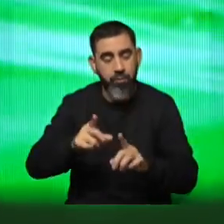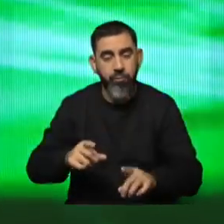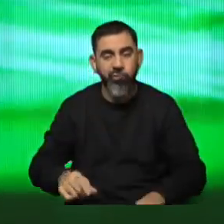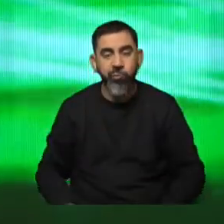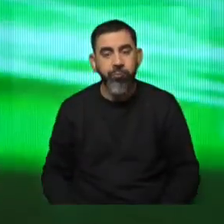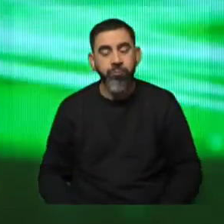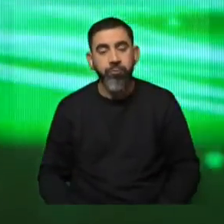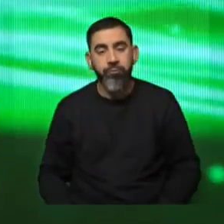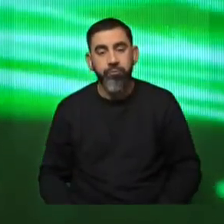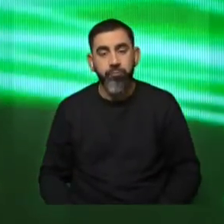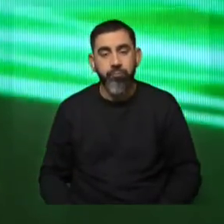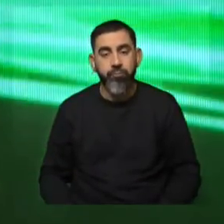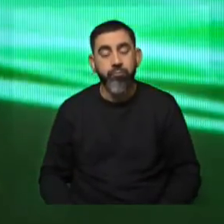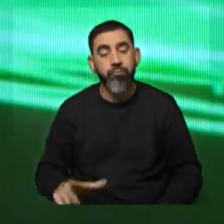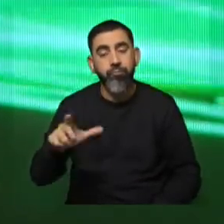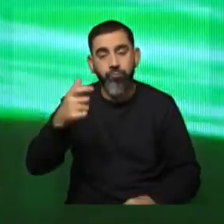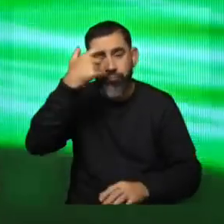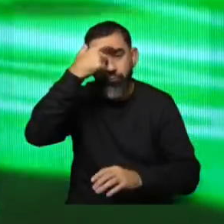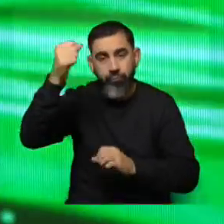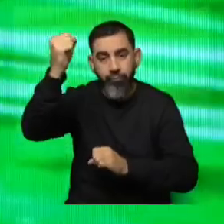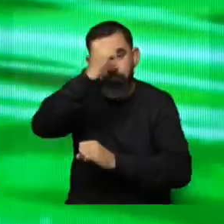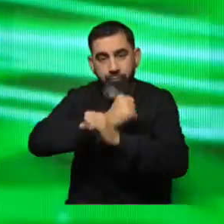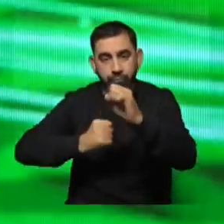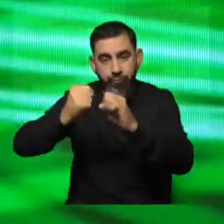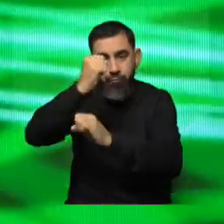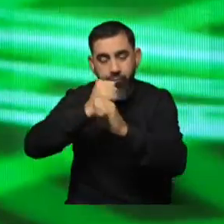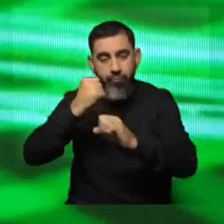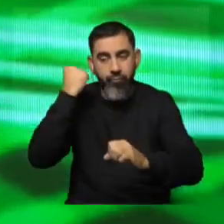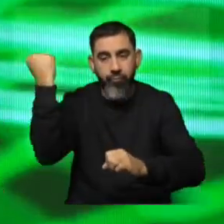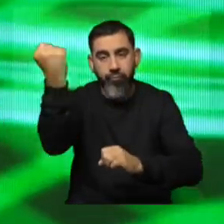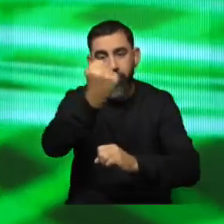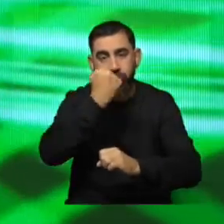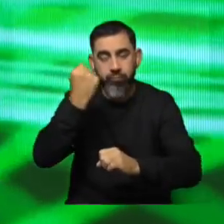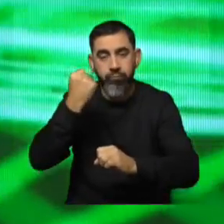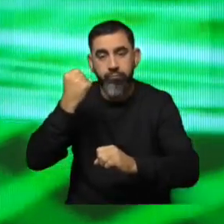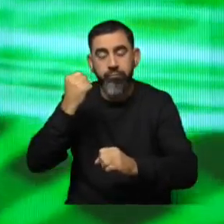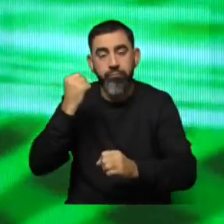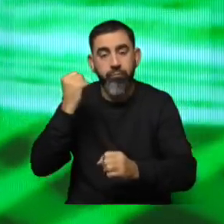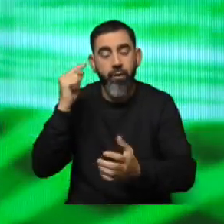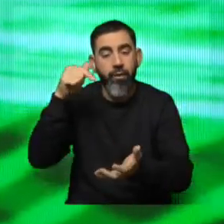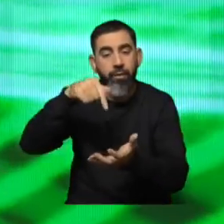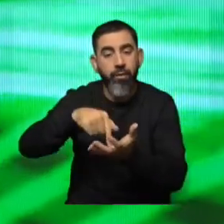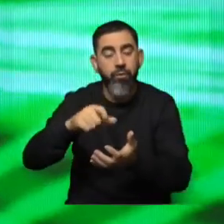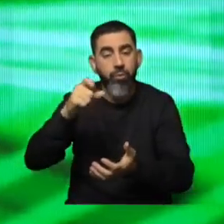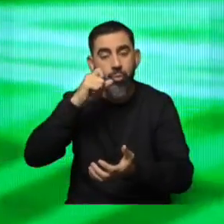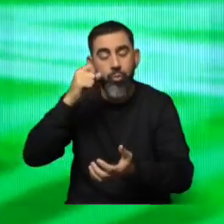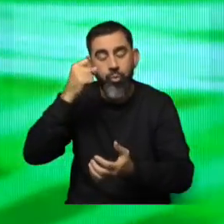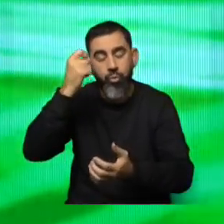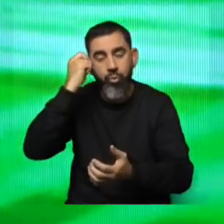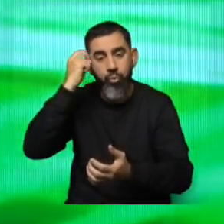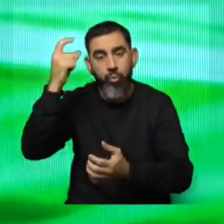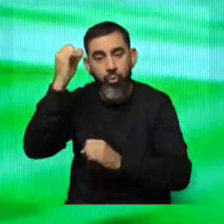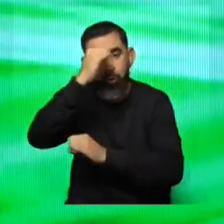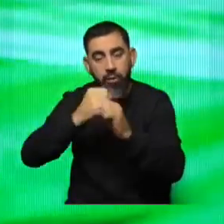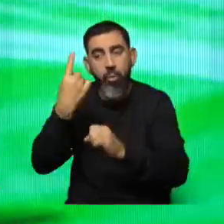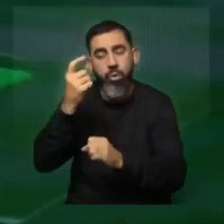planteando temas obviamente la tecnología es como un centro Si se quiere en esto de hablar de destinos turísticos inteligentes pero no el único ayer